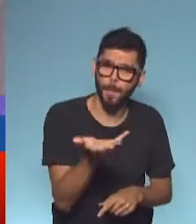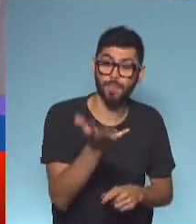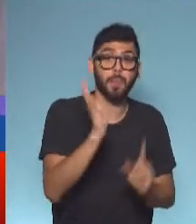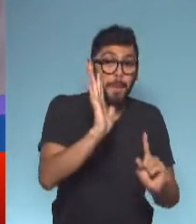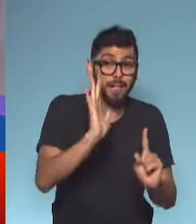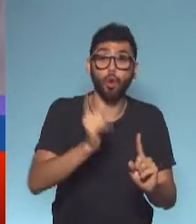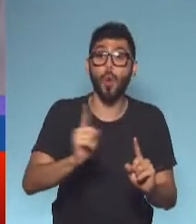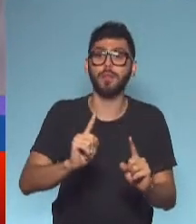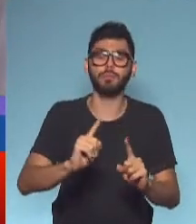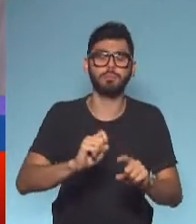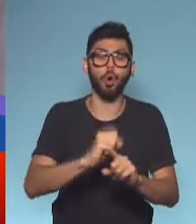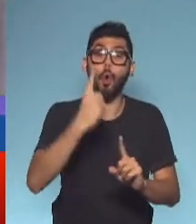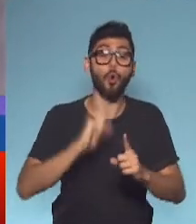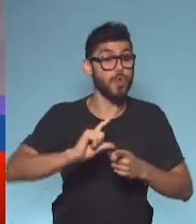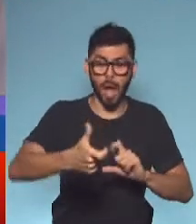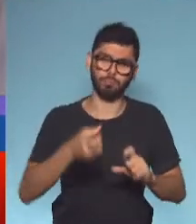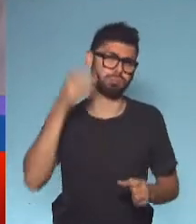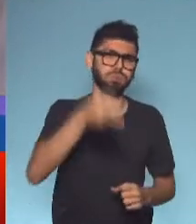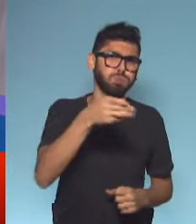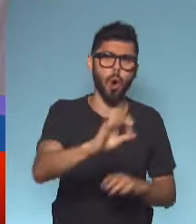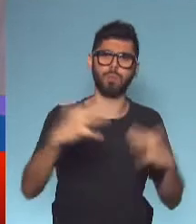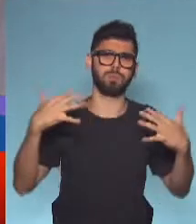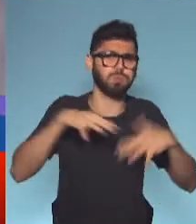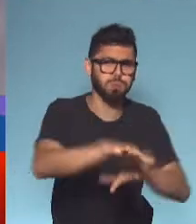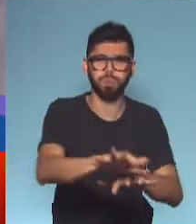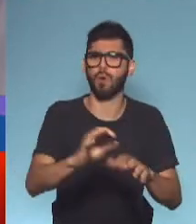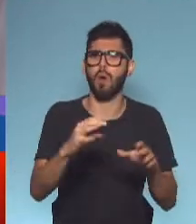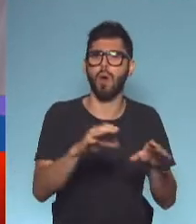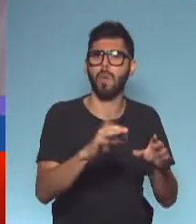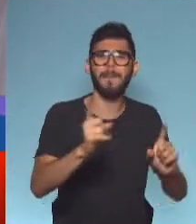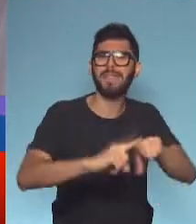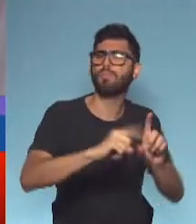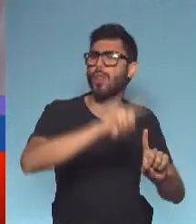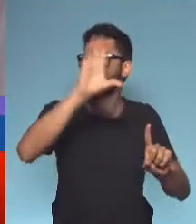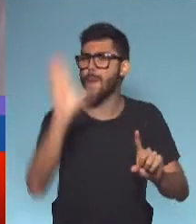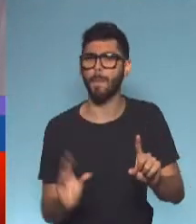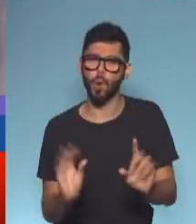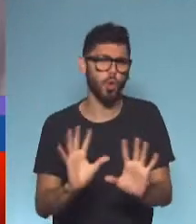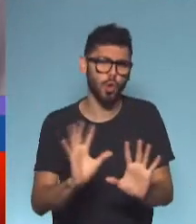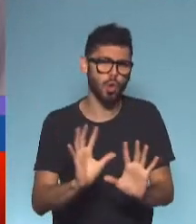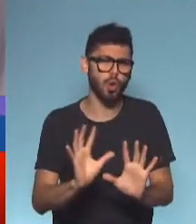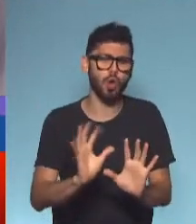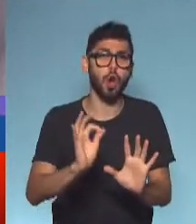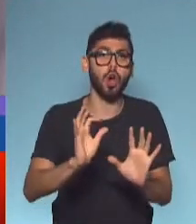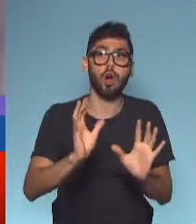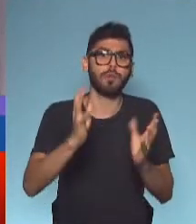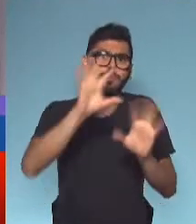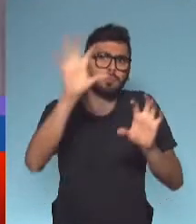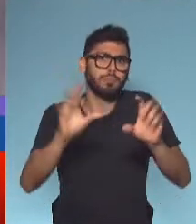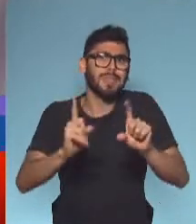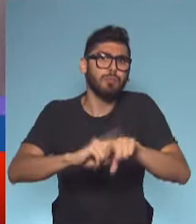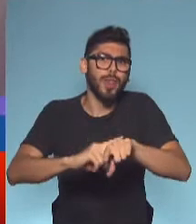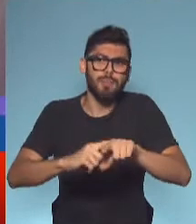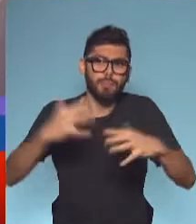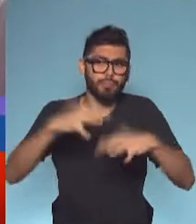ni un día para otro, ni homogéneo, ni todos juntos, ni en todas las regiones a la vez. Y por lo